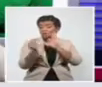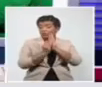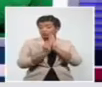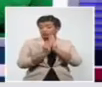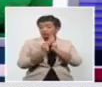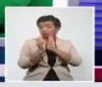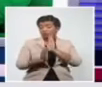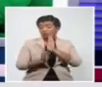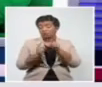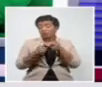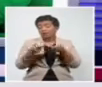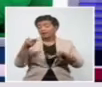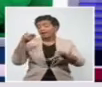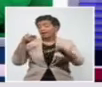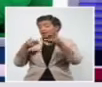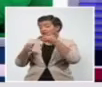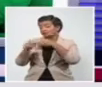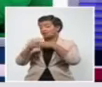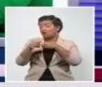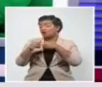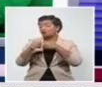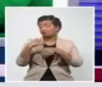pasó, porque